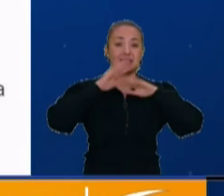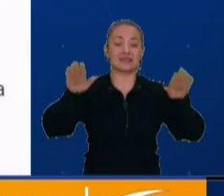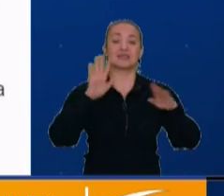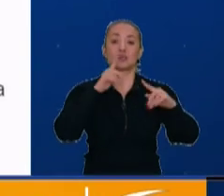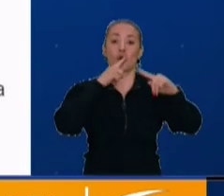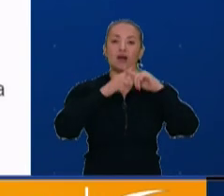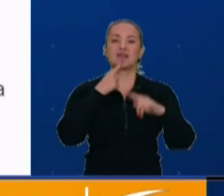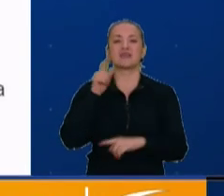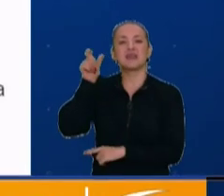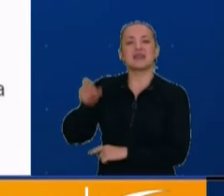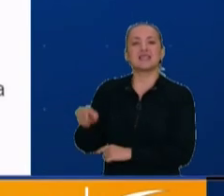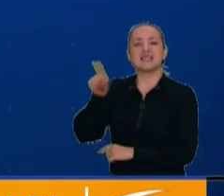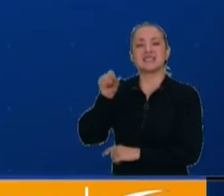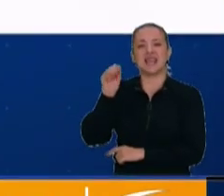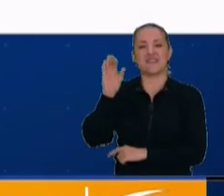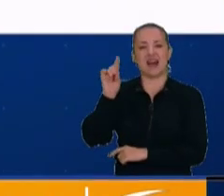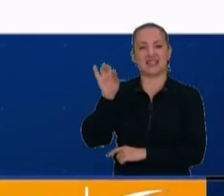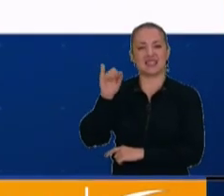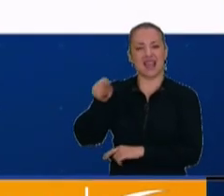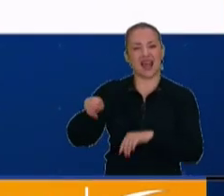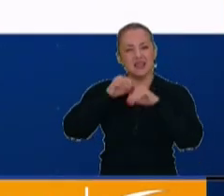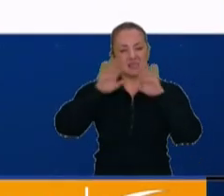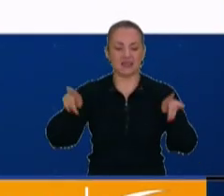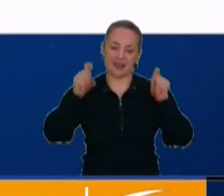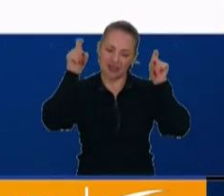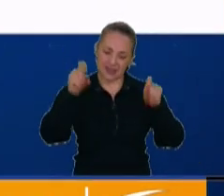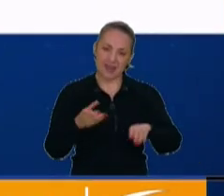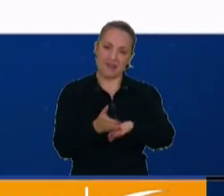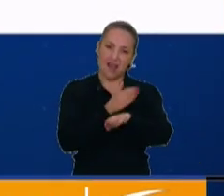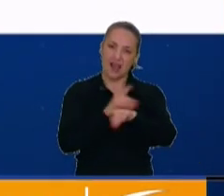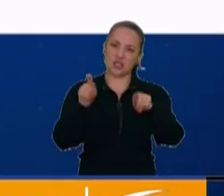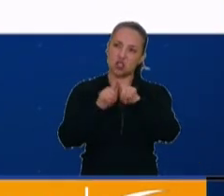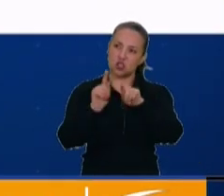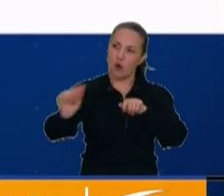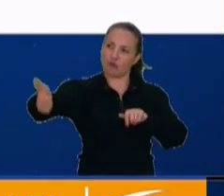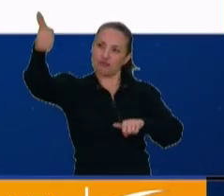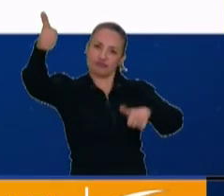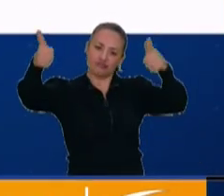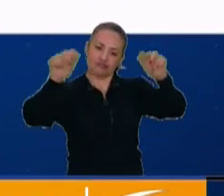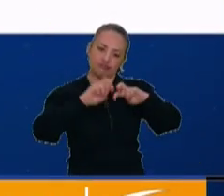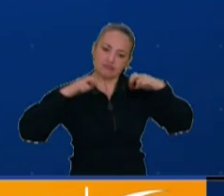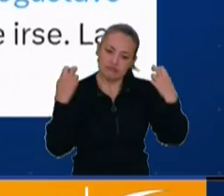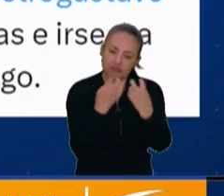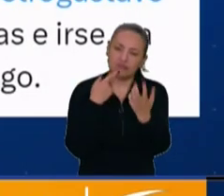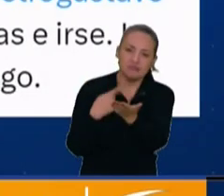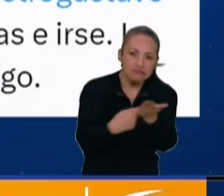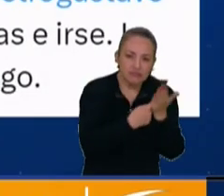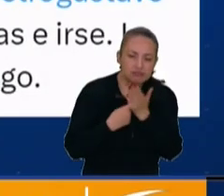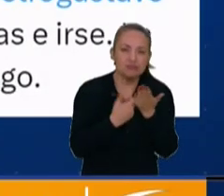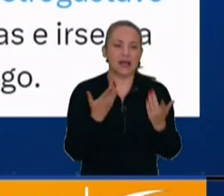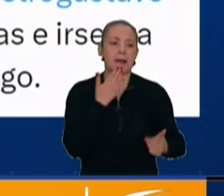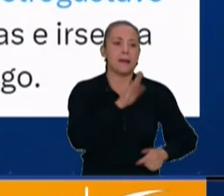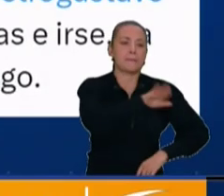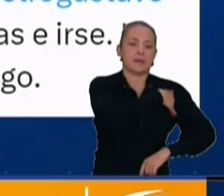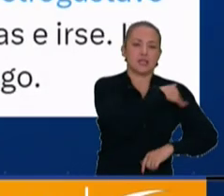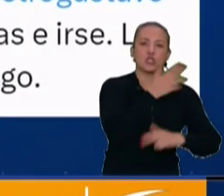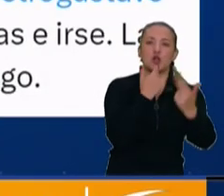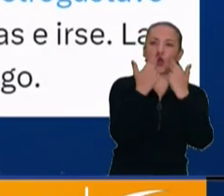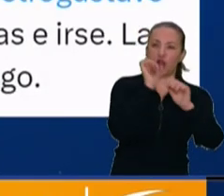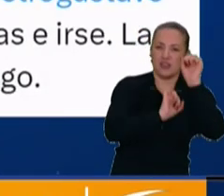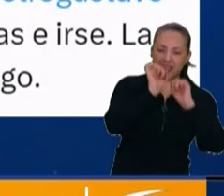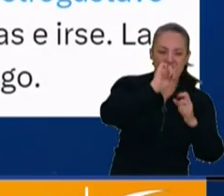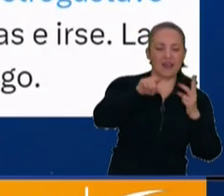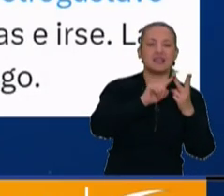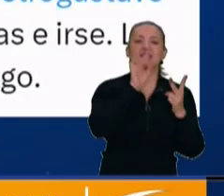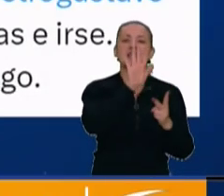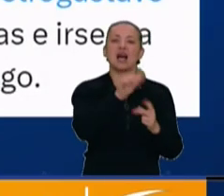analista Sebastián Vitra, deberían tenerse reuniones de alto nivel para evaluar las circunstancias, el ministro de Defensa, el de Comercio, la